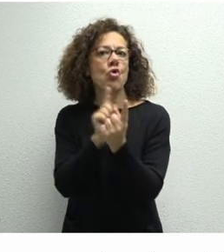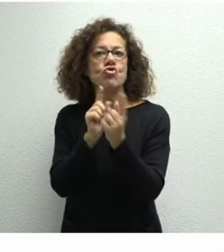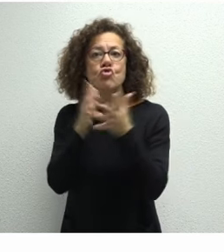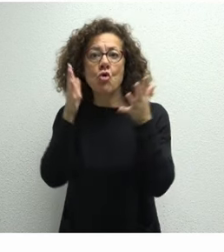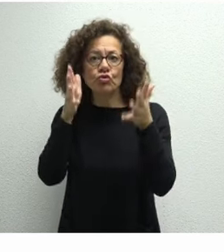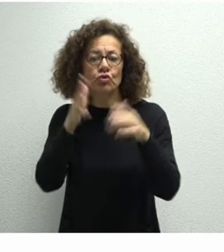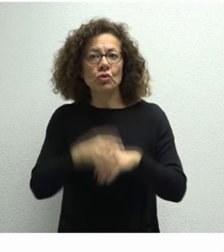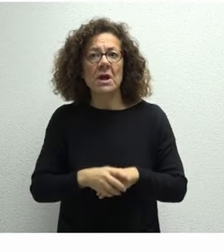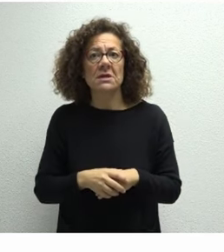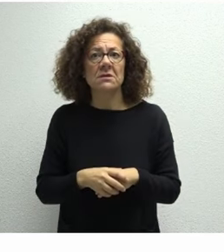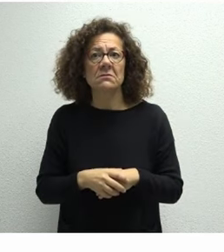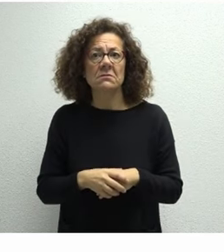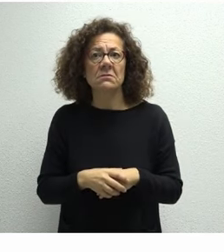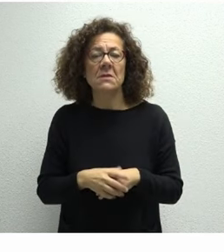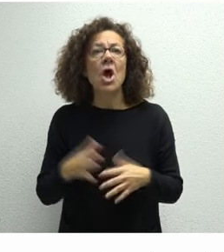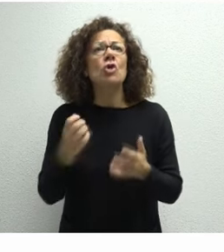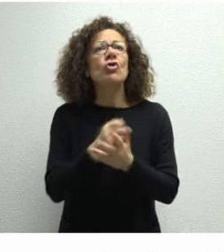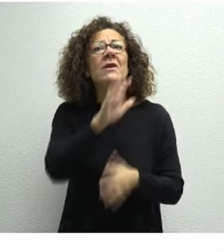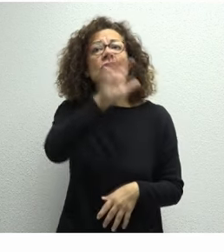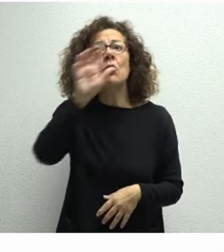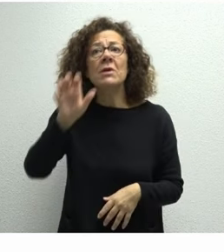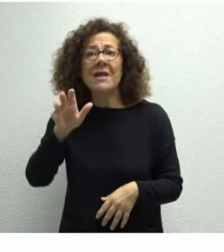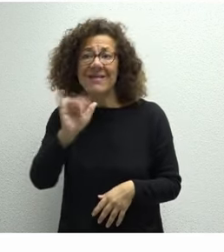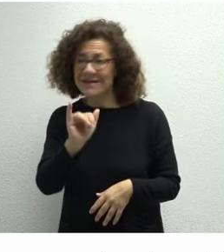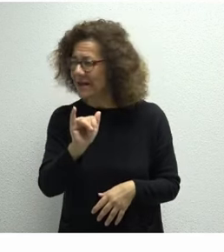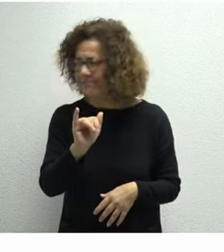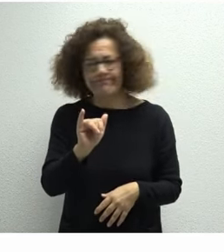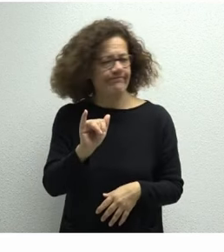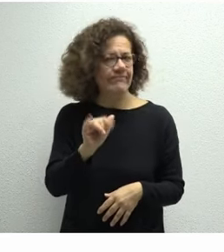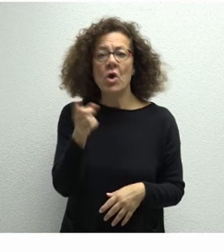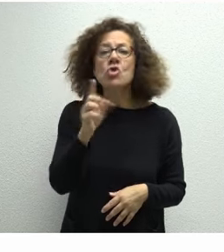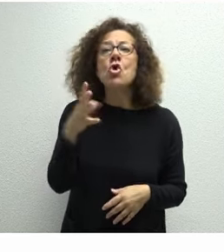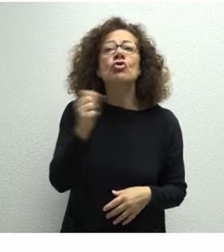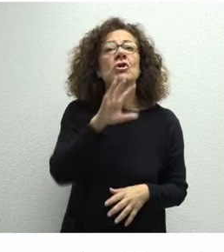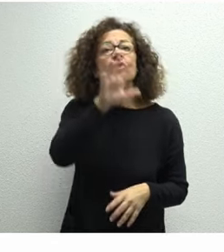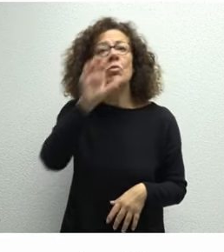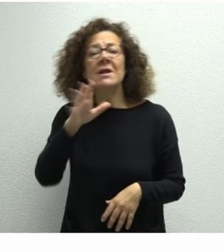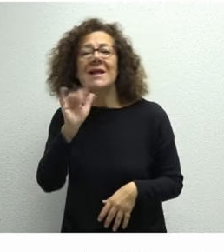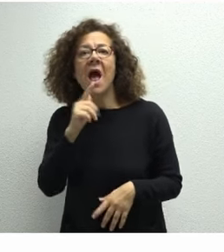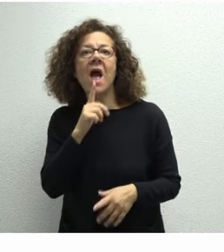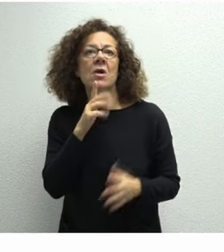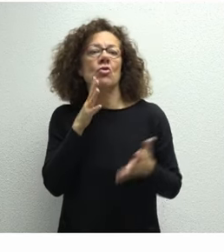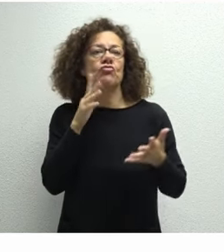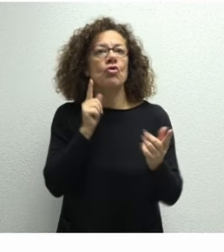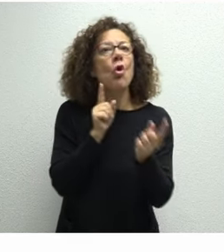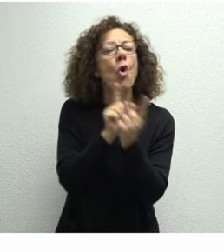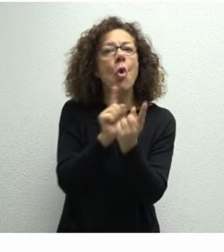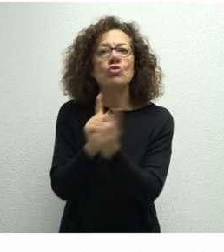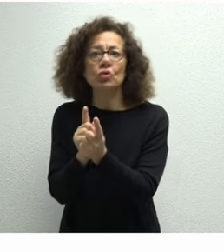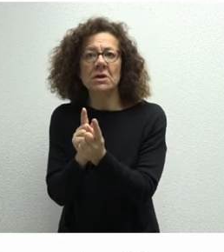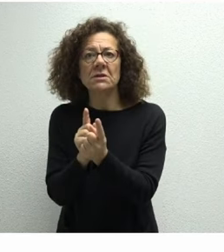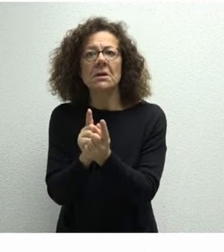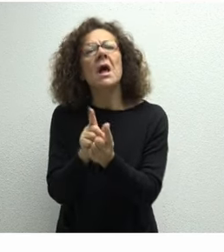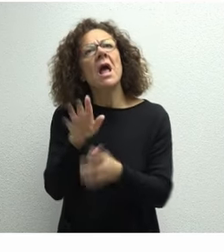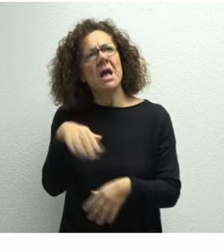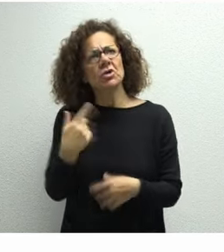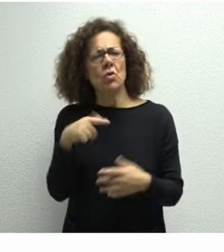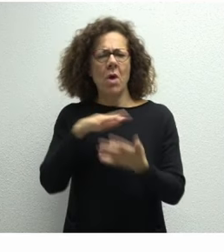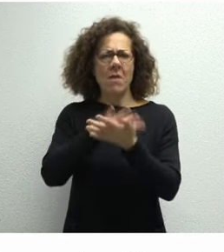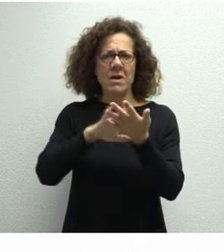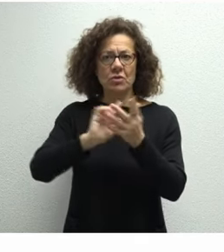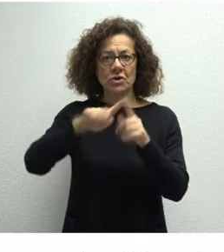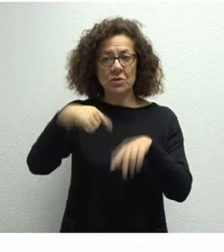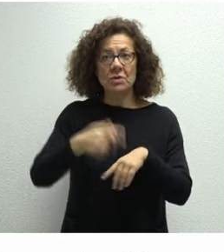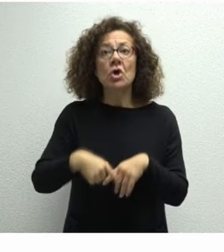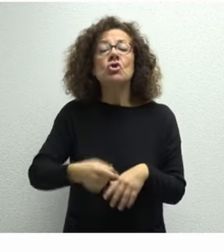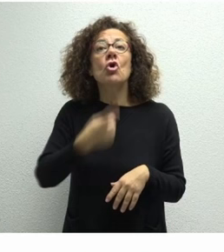no no todas las comunidades tienen unidades monográficas no todas las comunidades tienen consultas bueno eso lo vemos en un momento lo digo